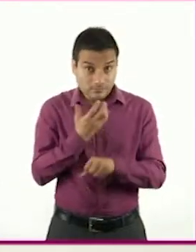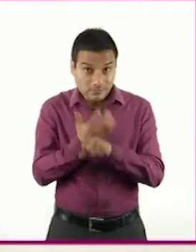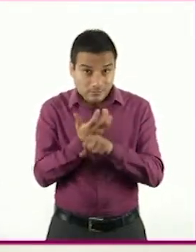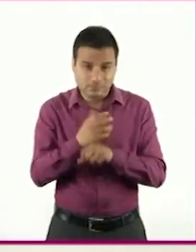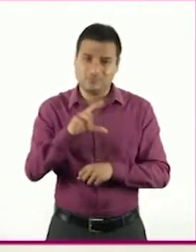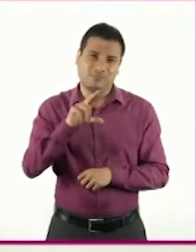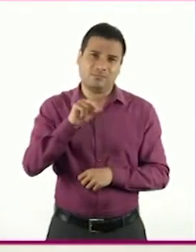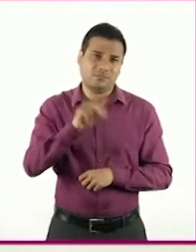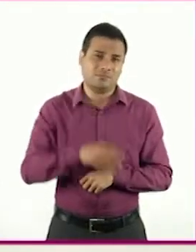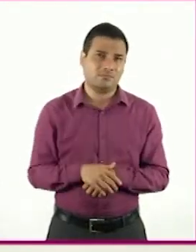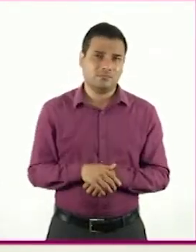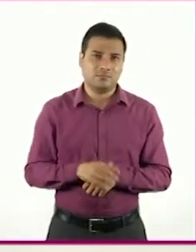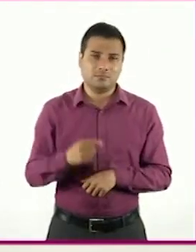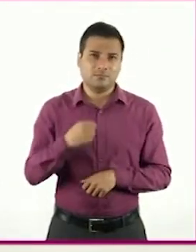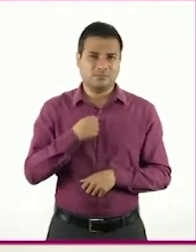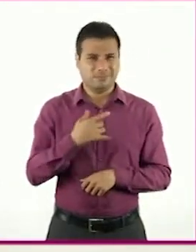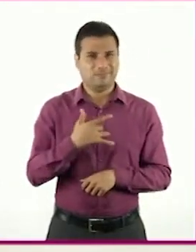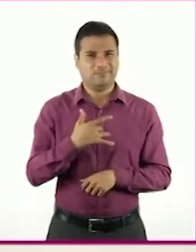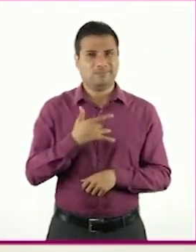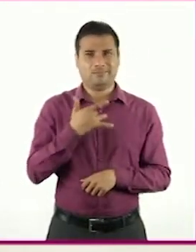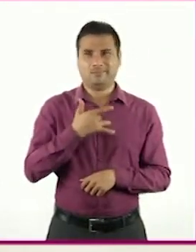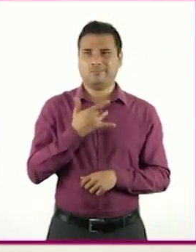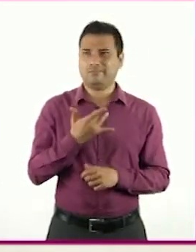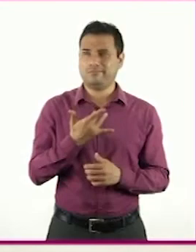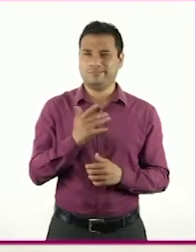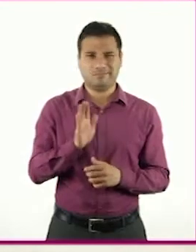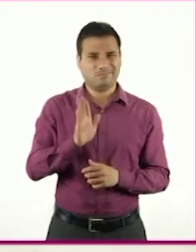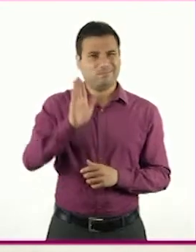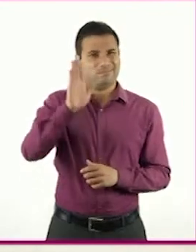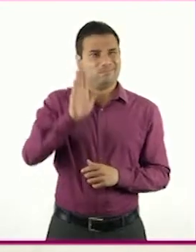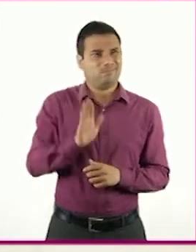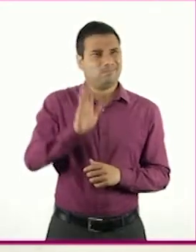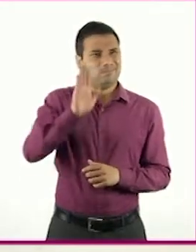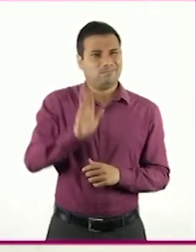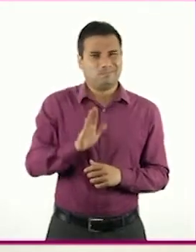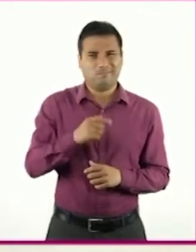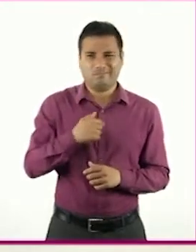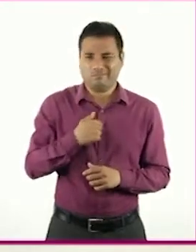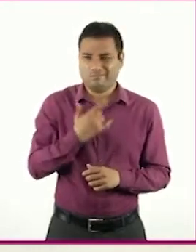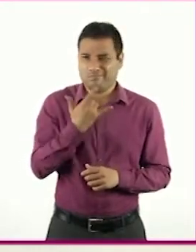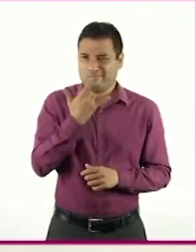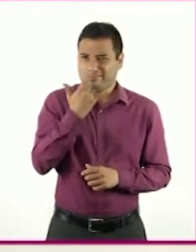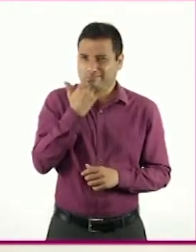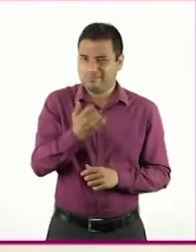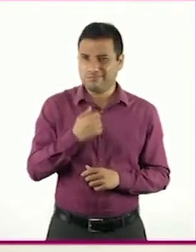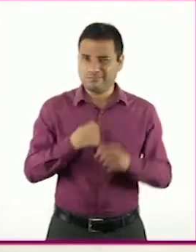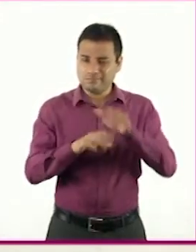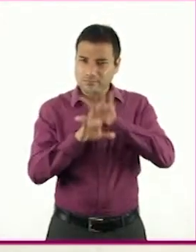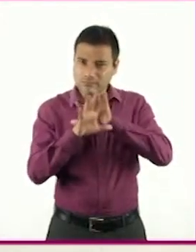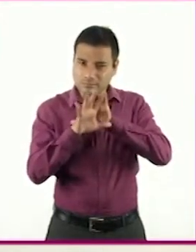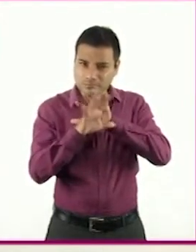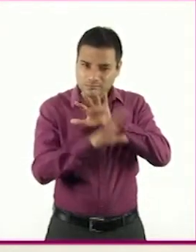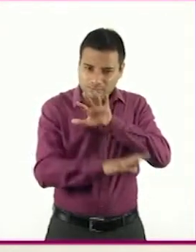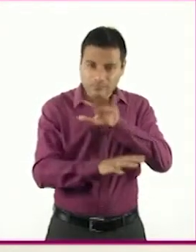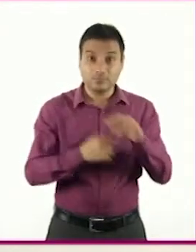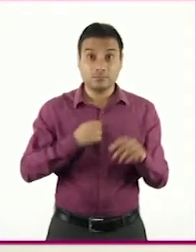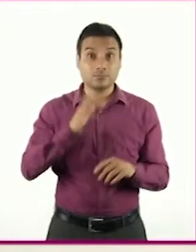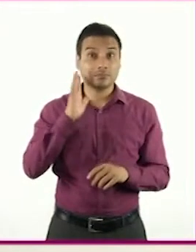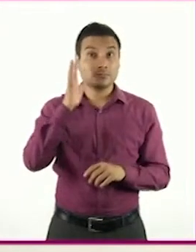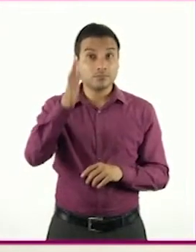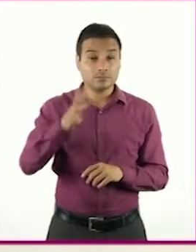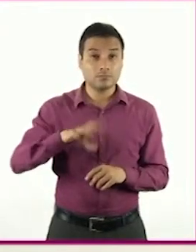pero soy, y bien lo siento ser, una sombra del pasado y un esfuerzo hacia el futuro. A veces